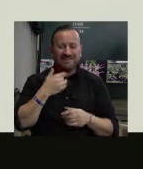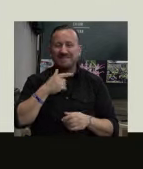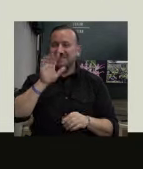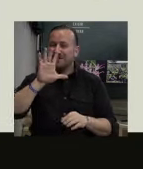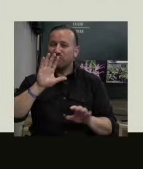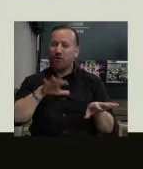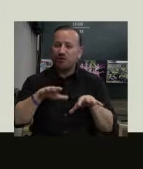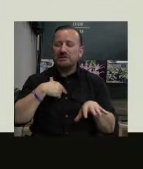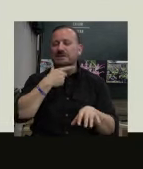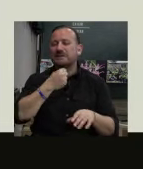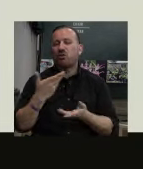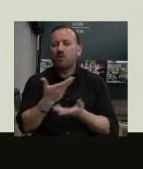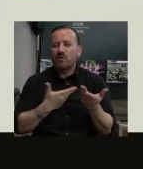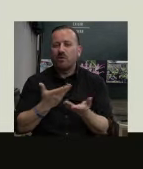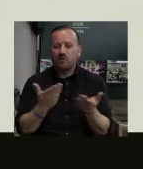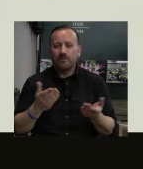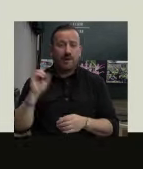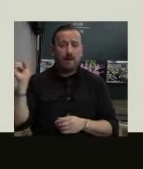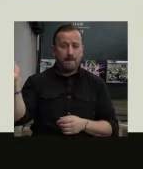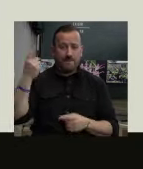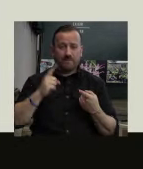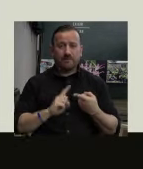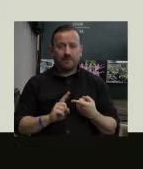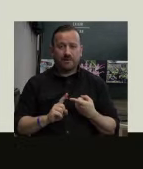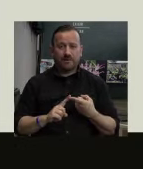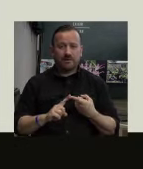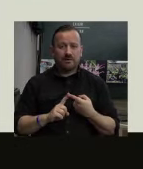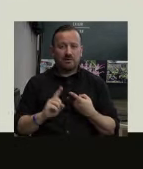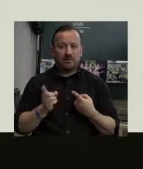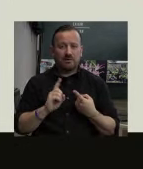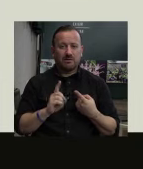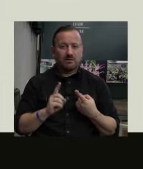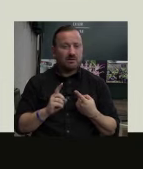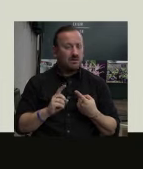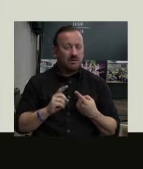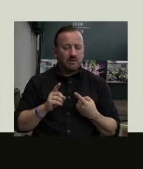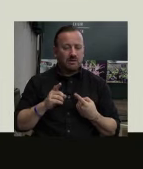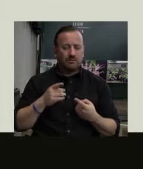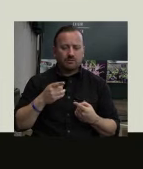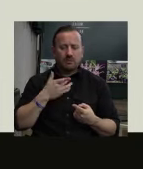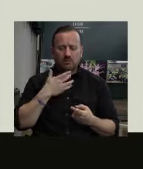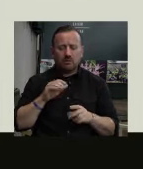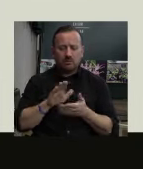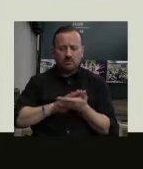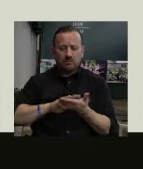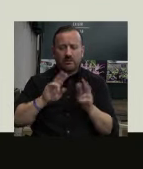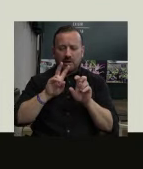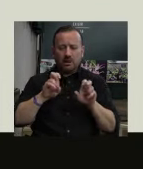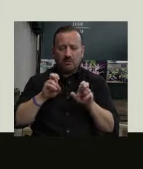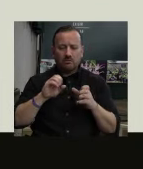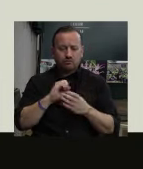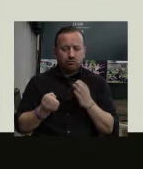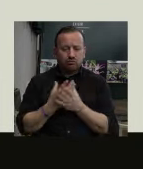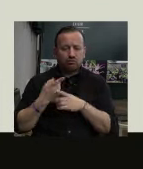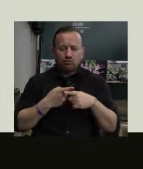Quiero compartir la primera que para mí no es una obviedad porque sobre la innovación social